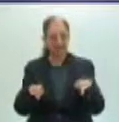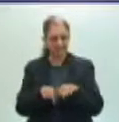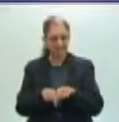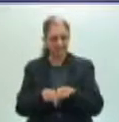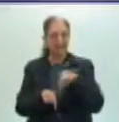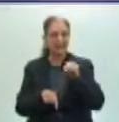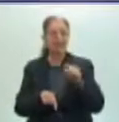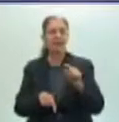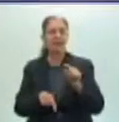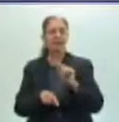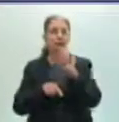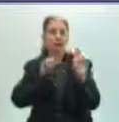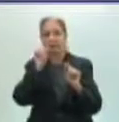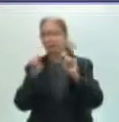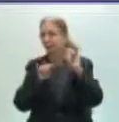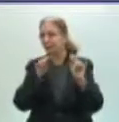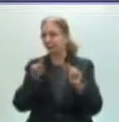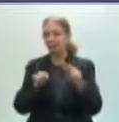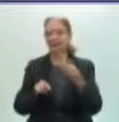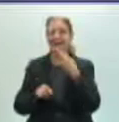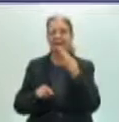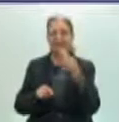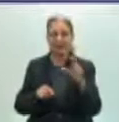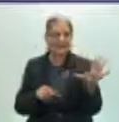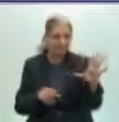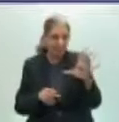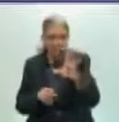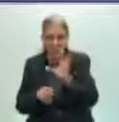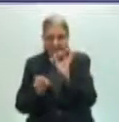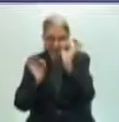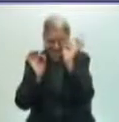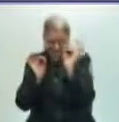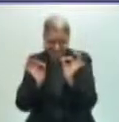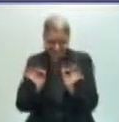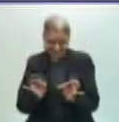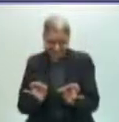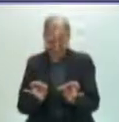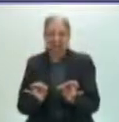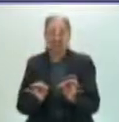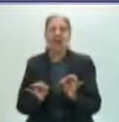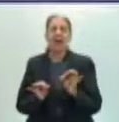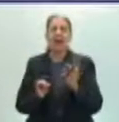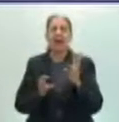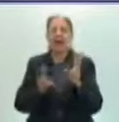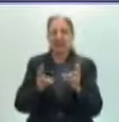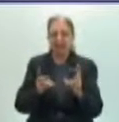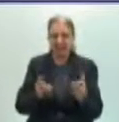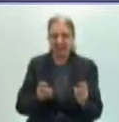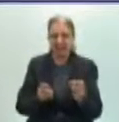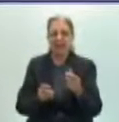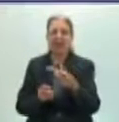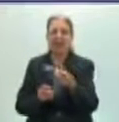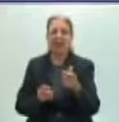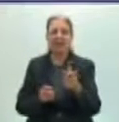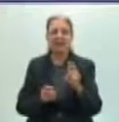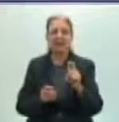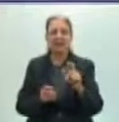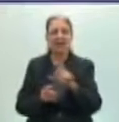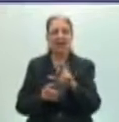tanto debes dar la respuesta literal. La cantidad de hectáreas que están sembradas de malanga